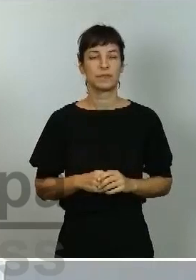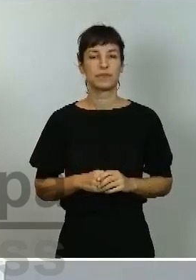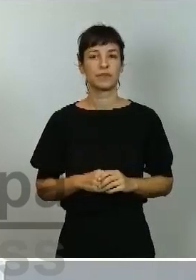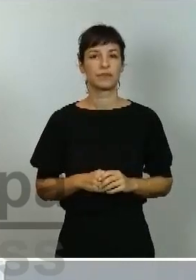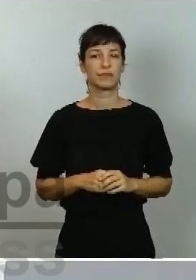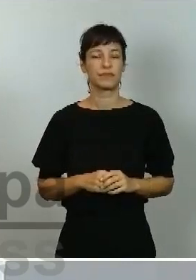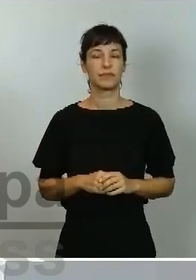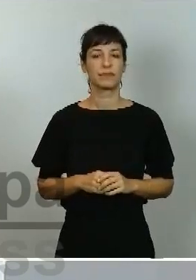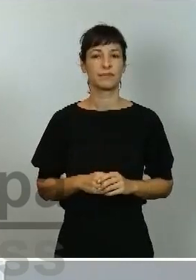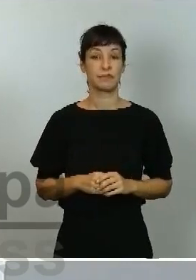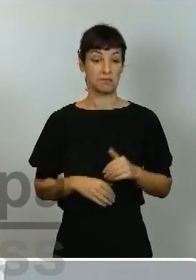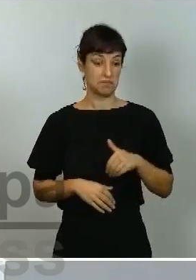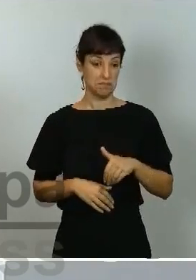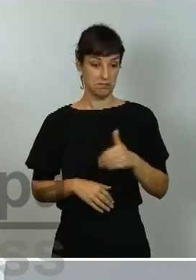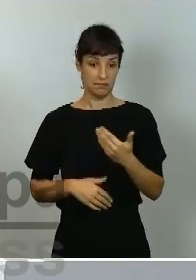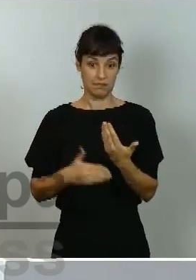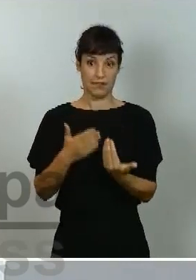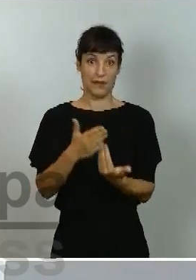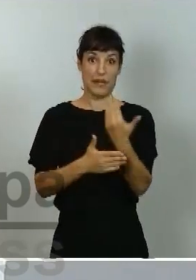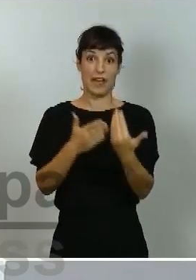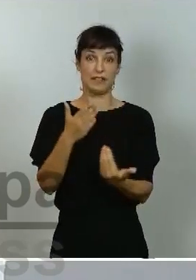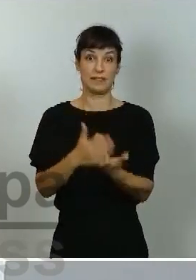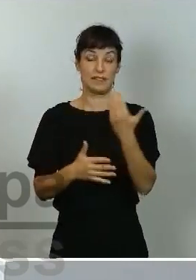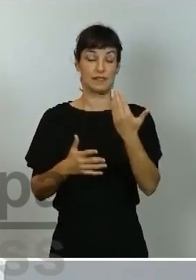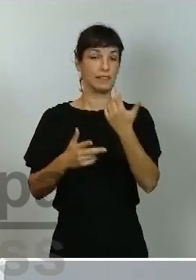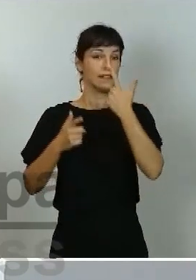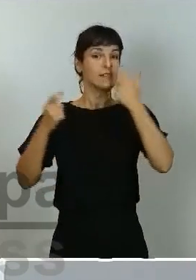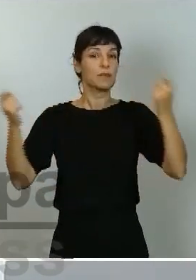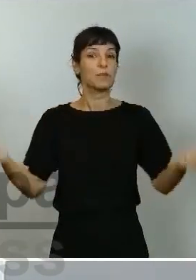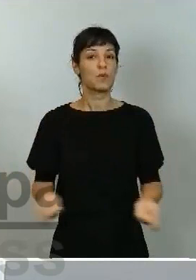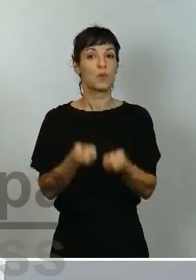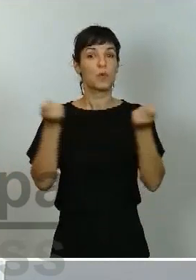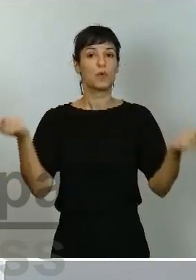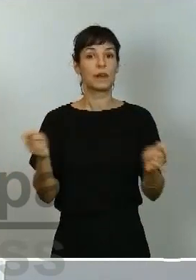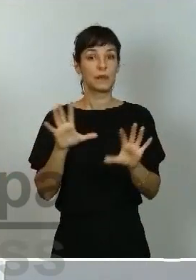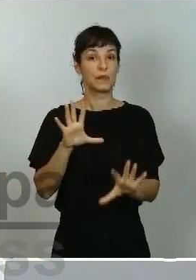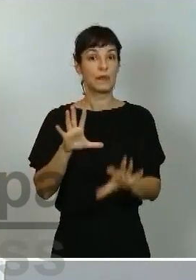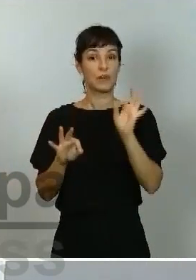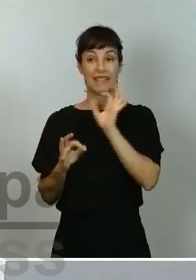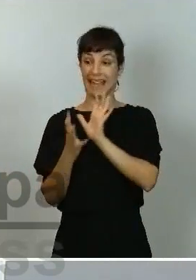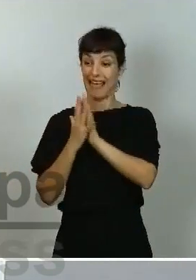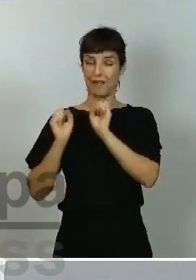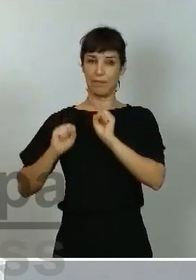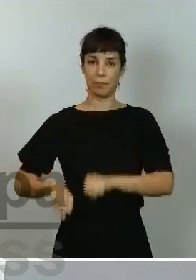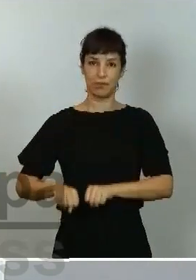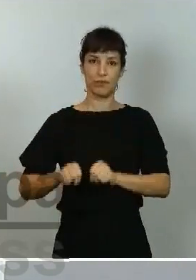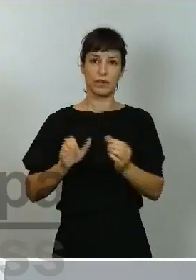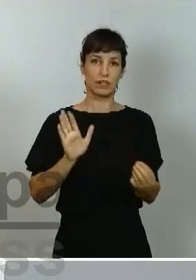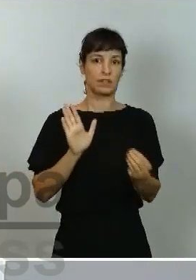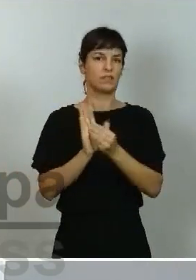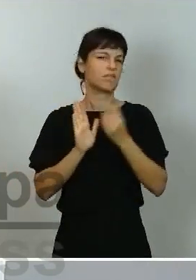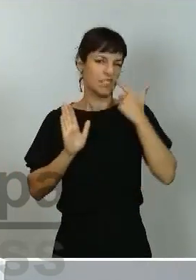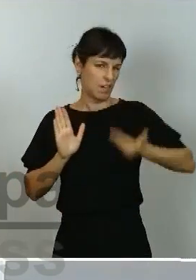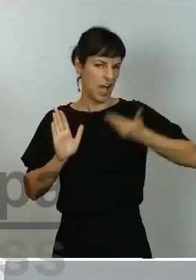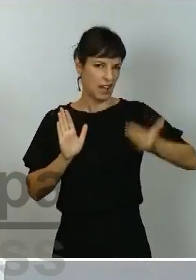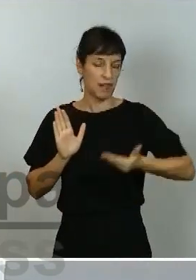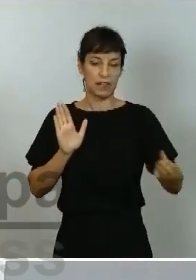Nos próximos días será publicada a decisión colegiada que se plasmará, como é habitual en estes casos, en unha orden